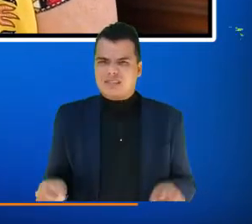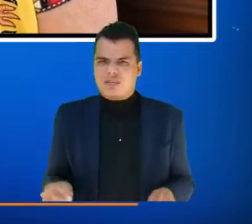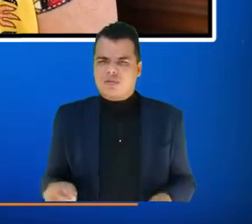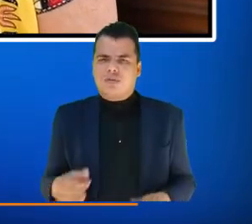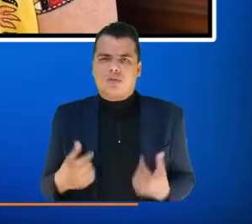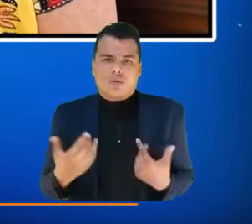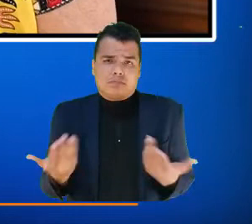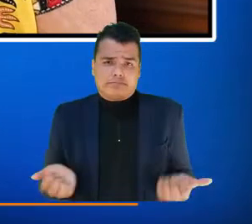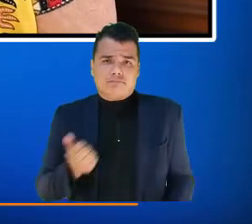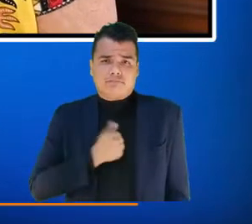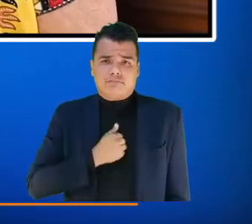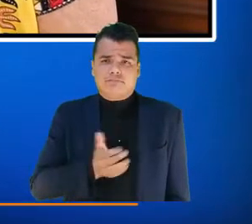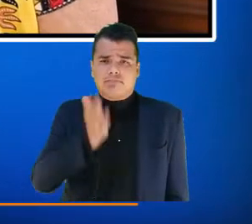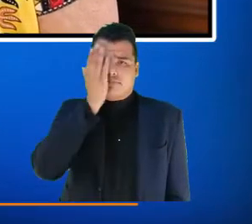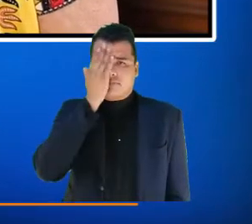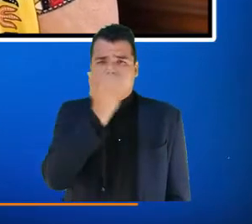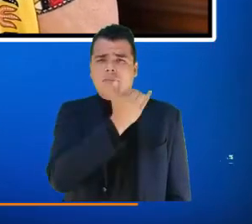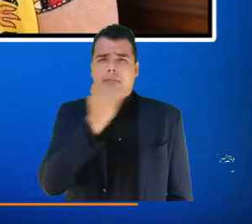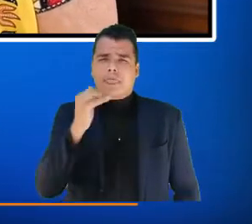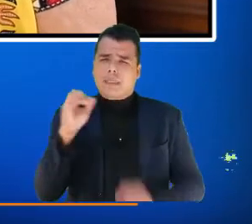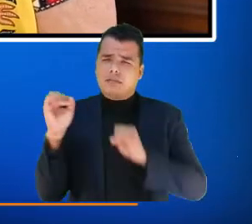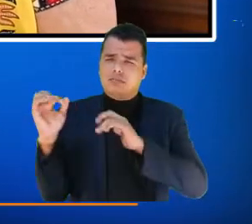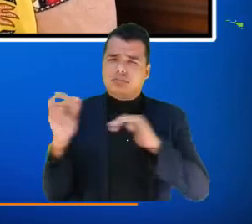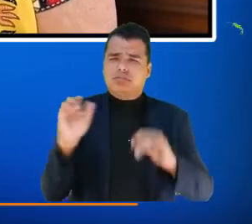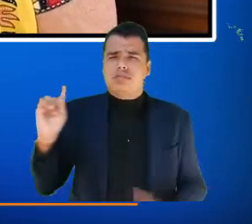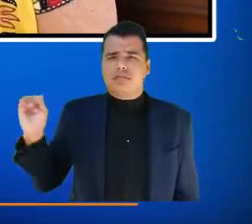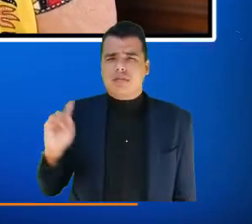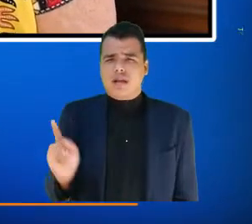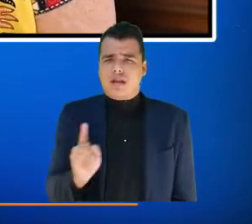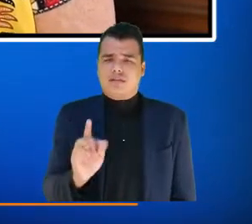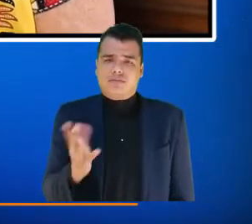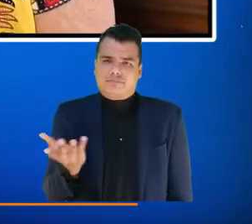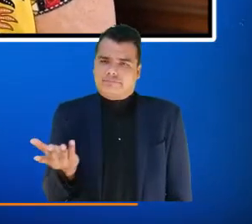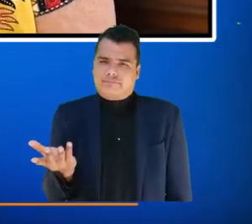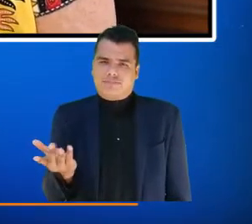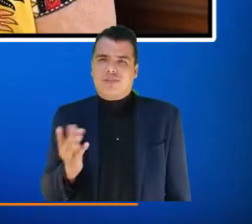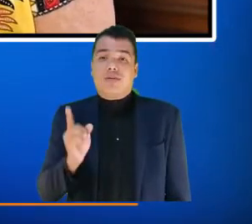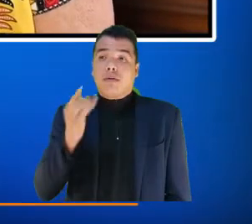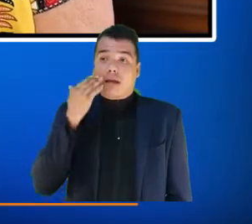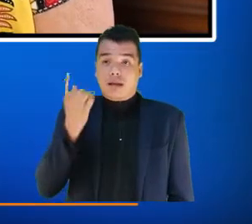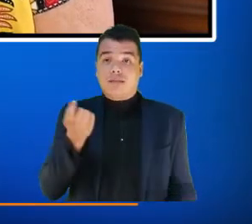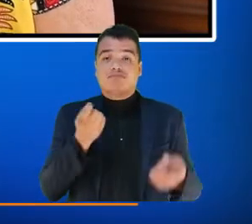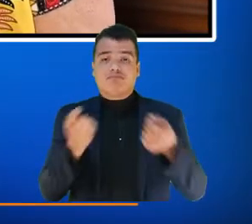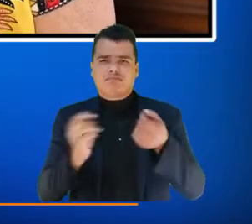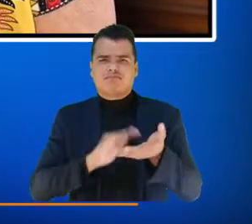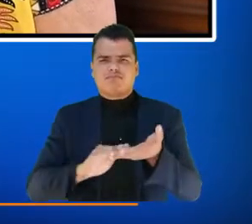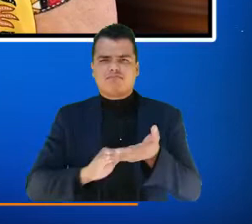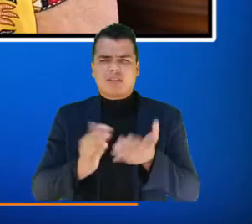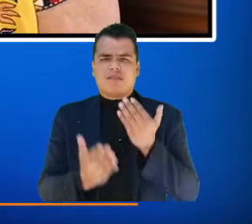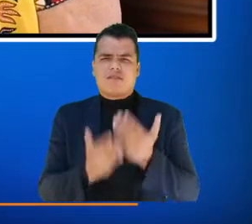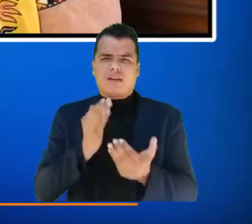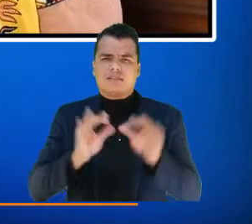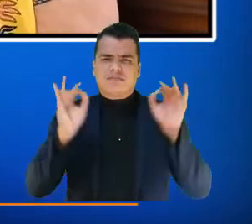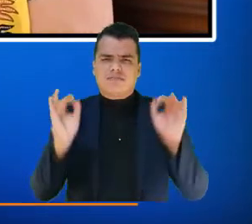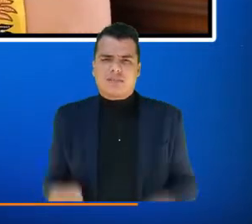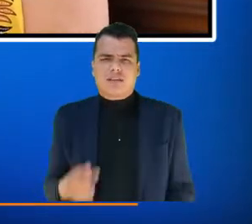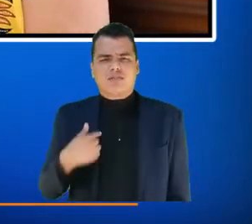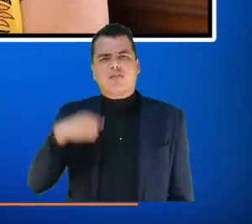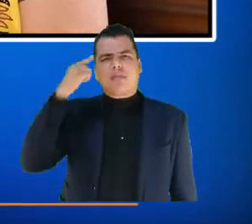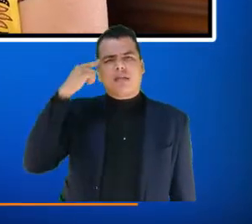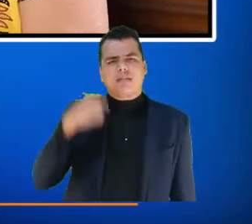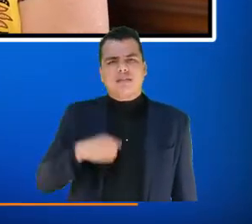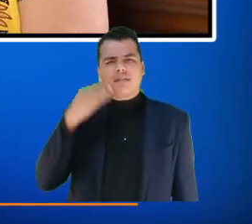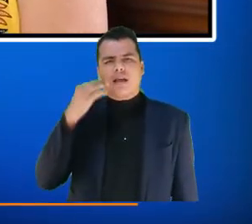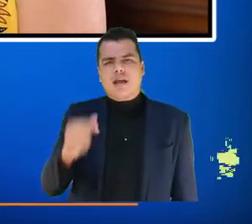Estoy segura que el conflicto armado no hubiera durado tantos años. Estoy segura que nosotros no hubiéramos dejado que